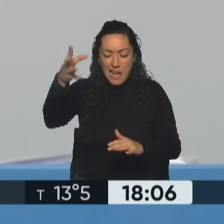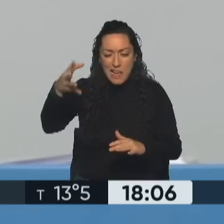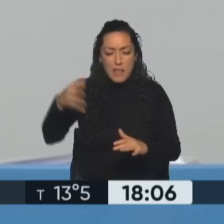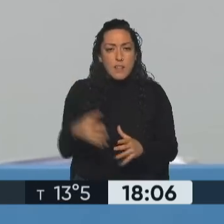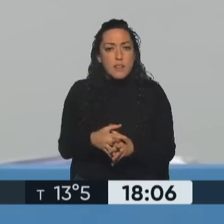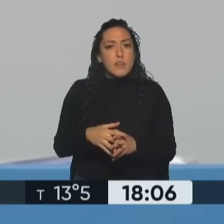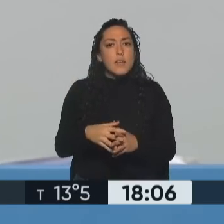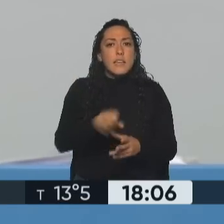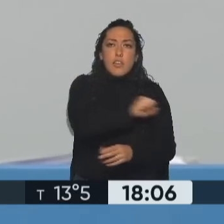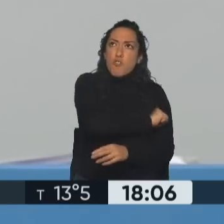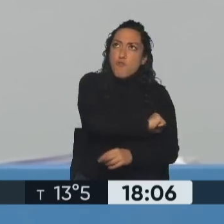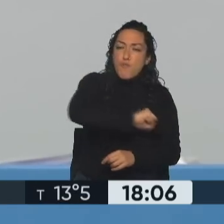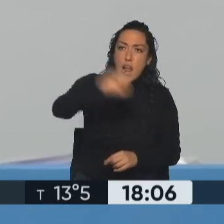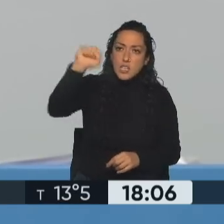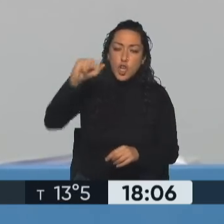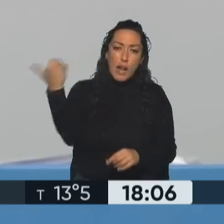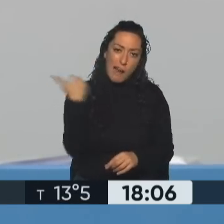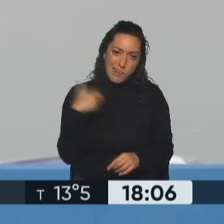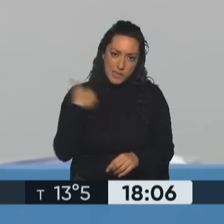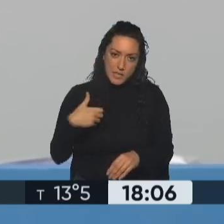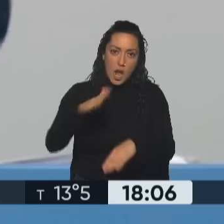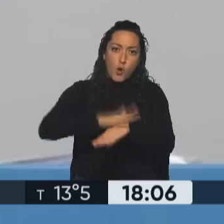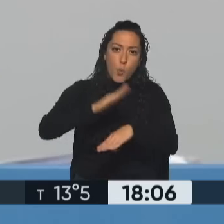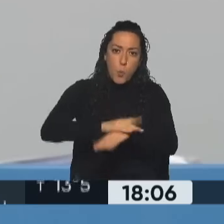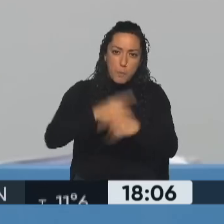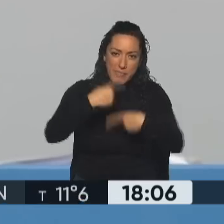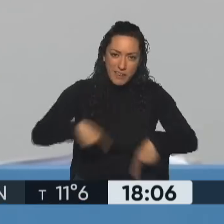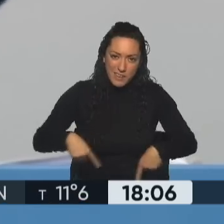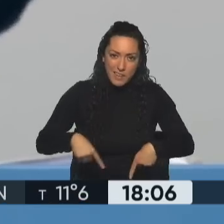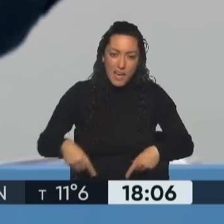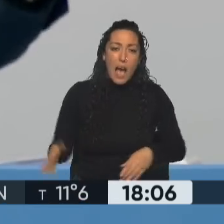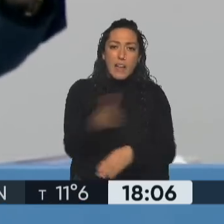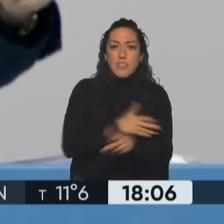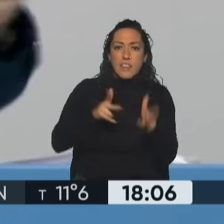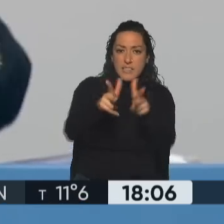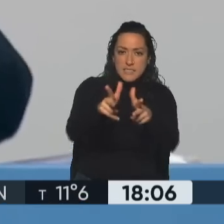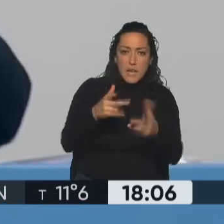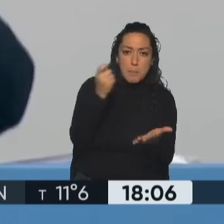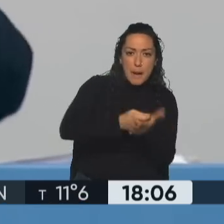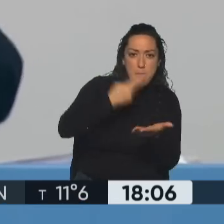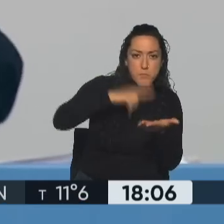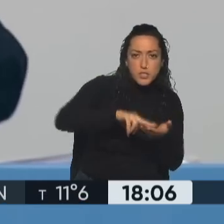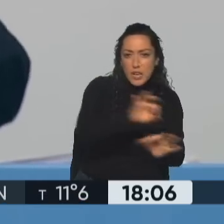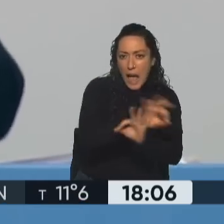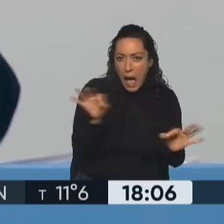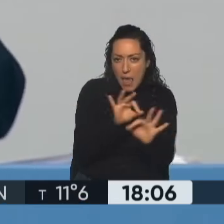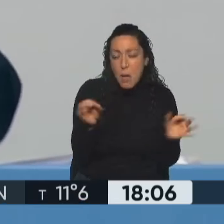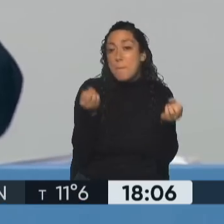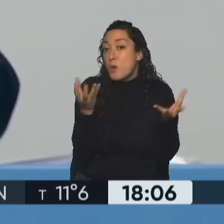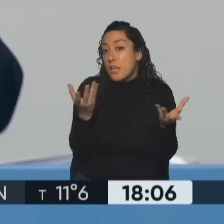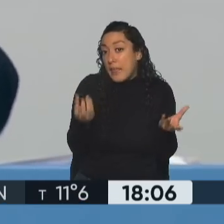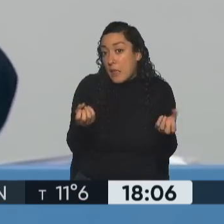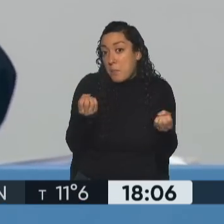Argentina, la inflación, es producto de lo que decía yo, la evasión. ¿Por qué? Porque a